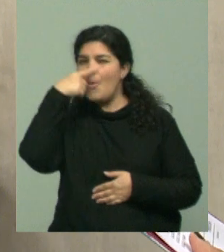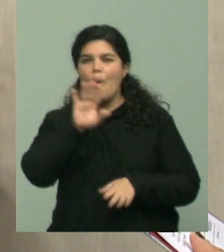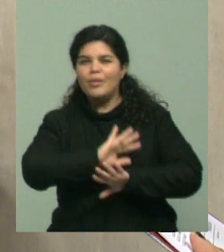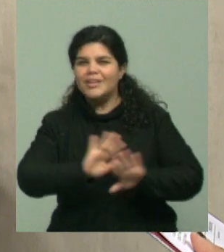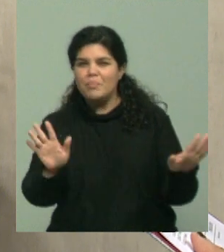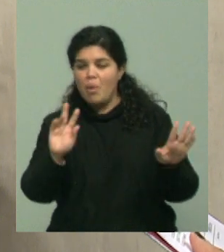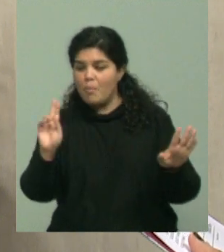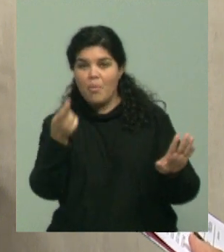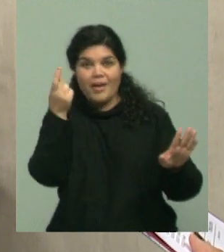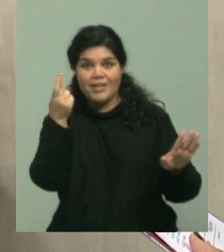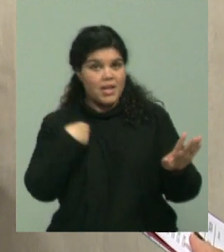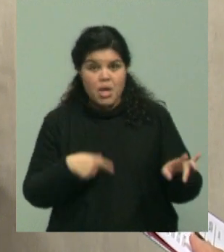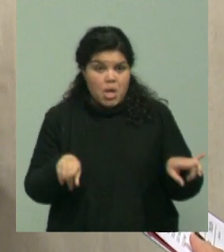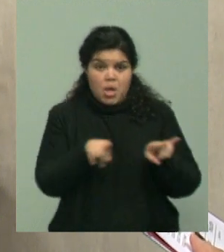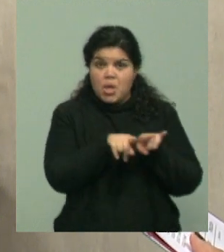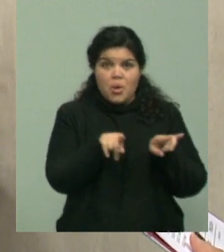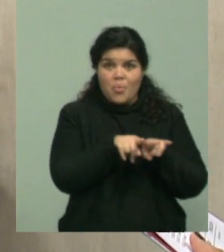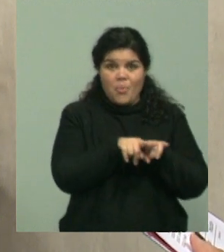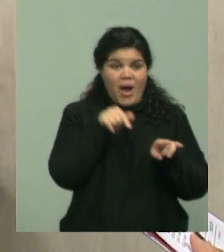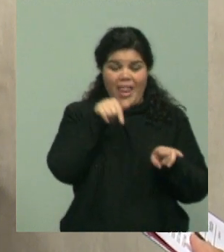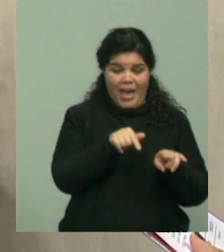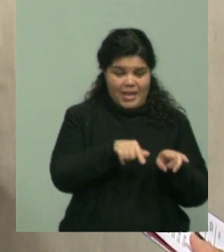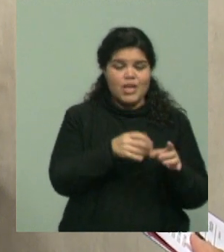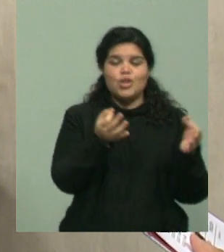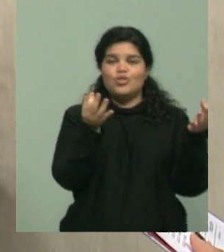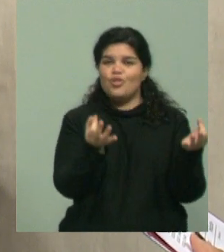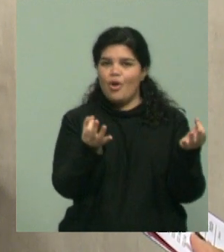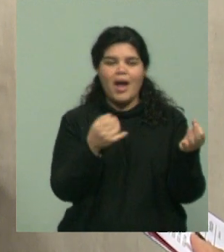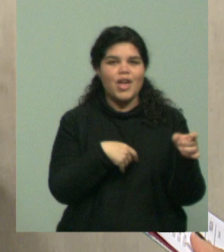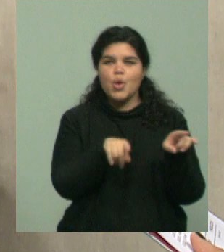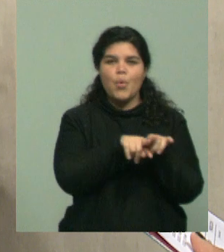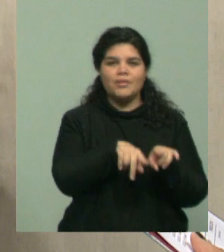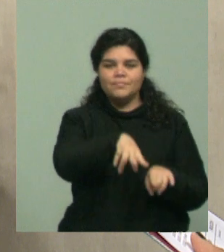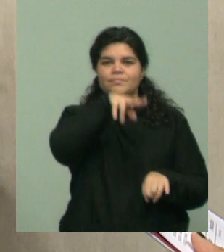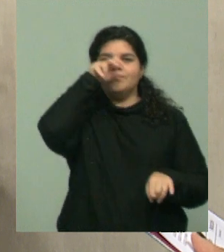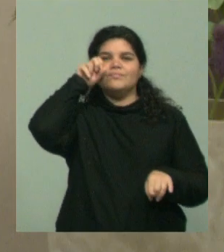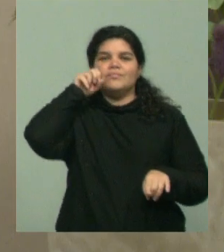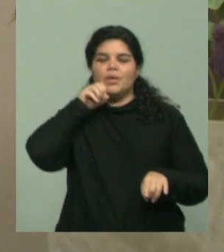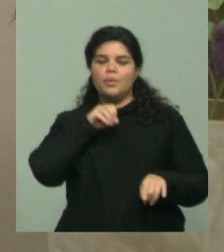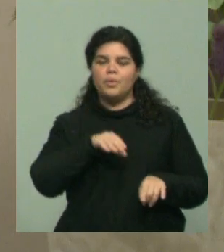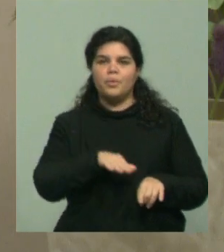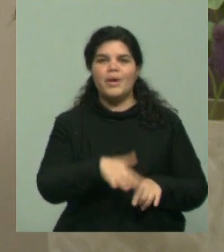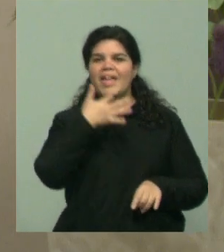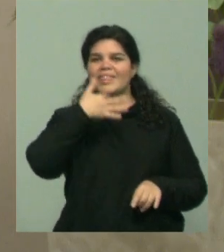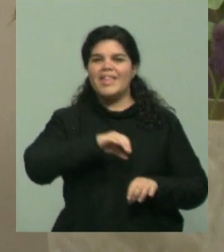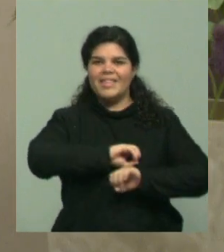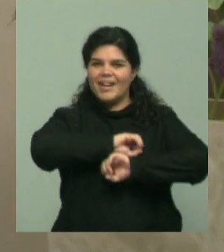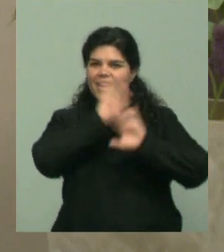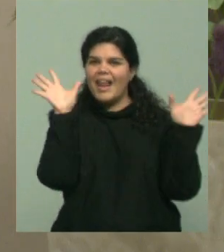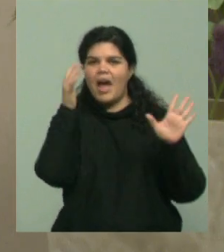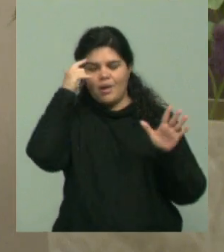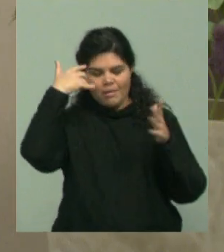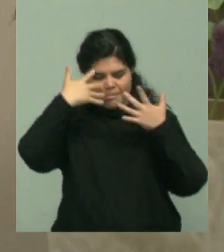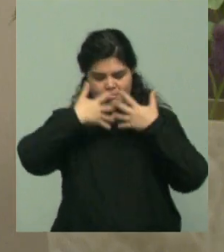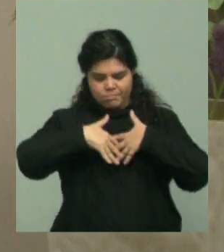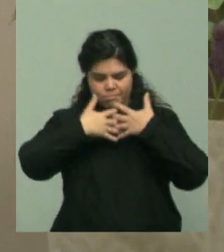es ciencia casualmente, porque se ocupa de la respiración. Entender la respiración, que a veces digo, es real,